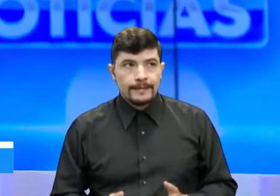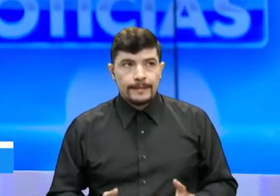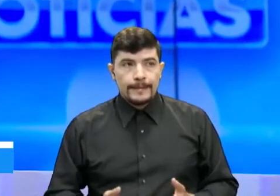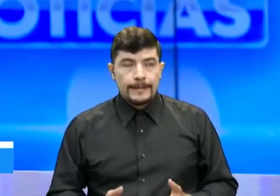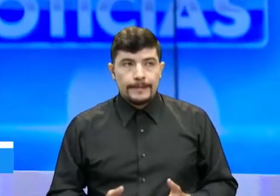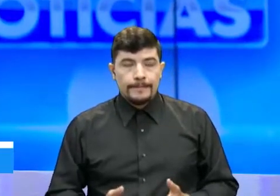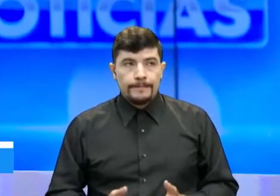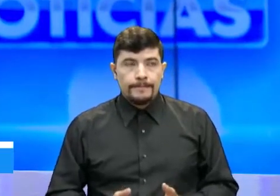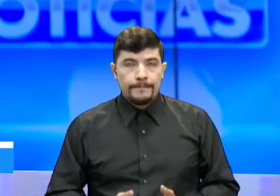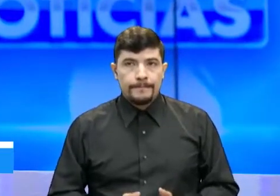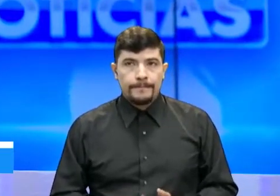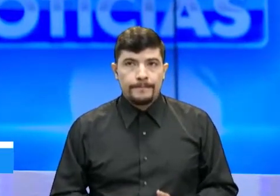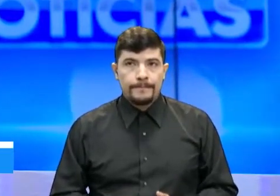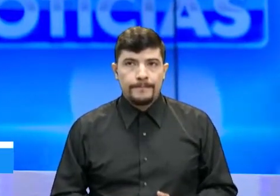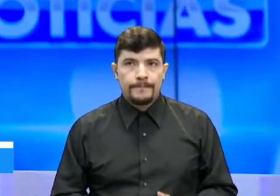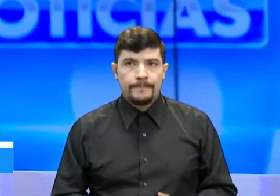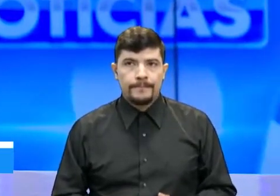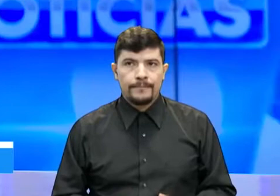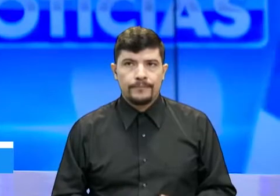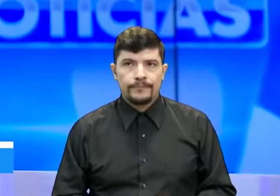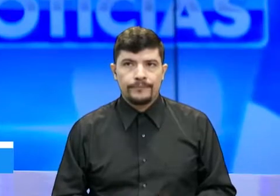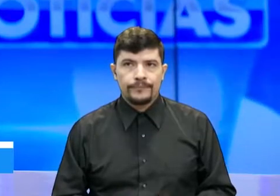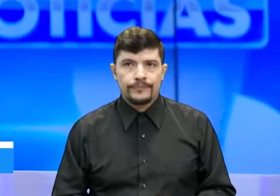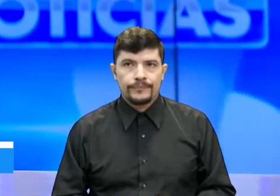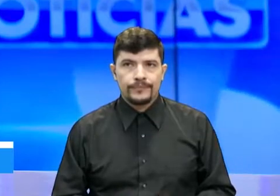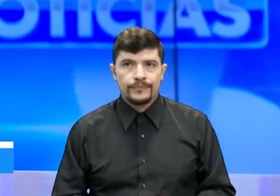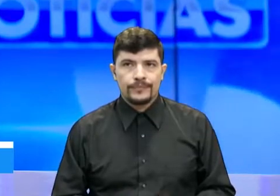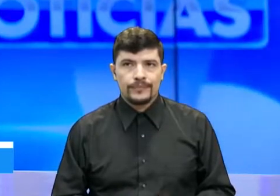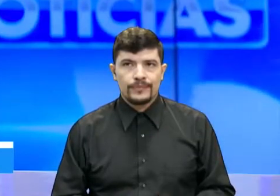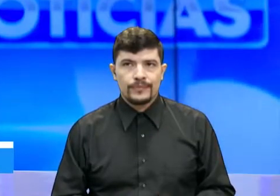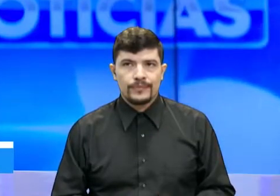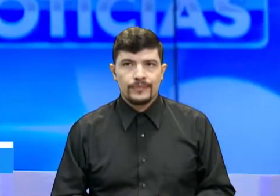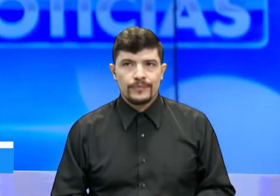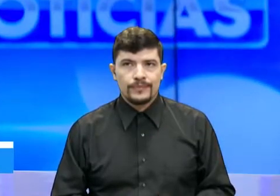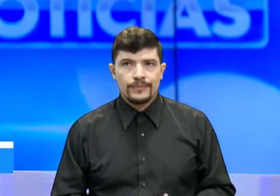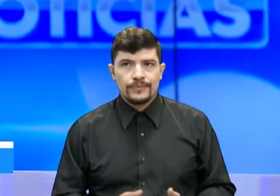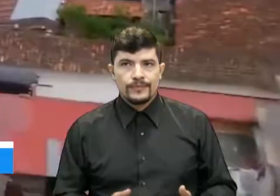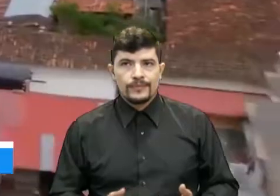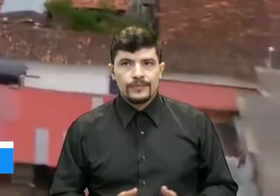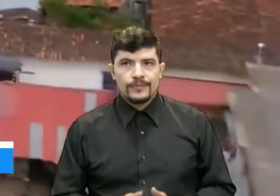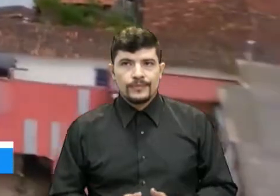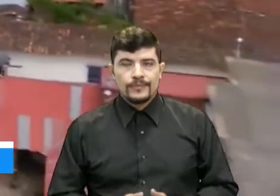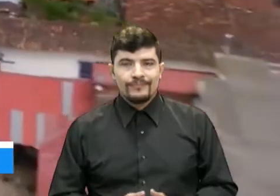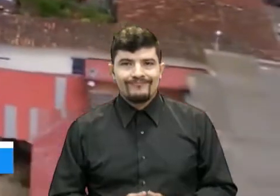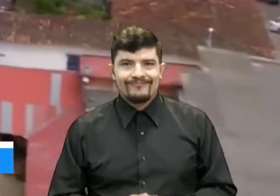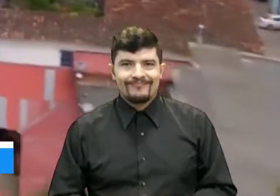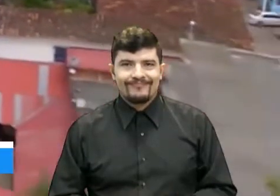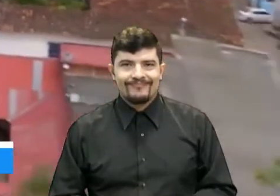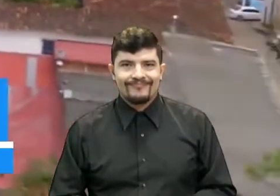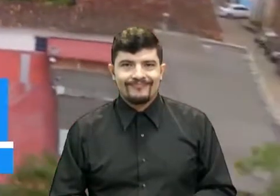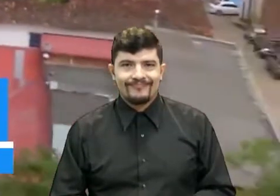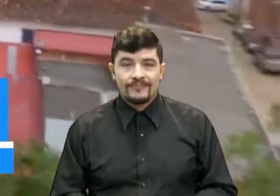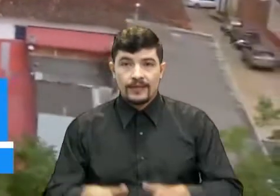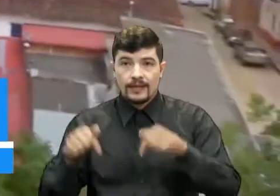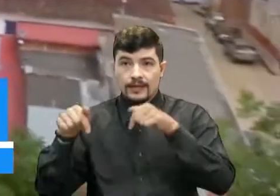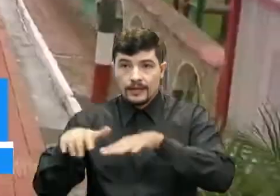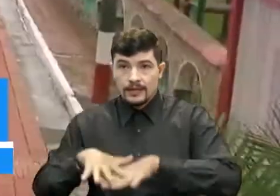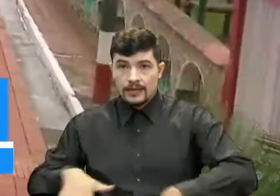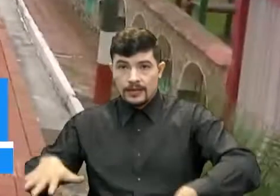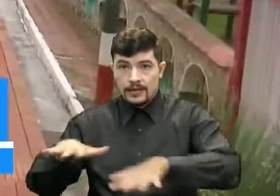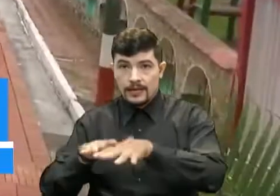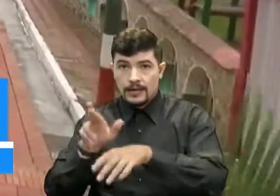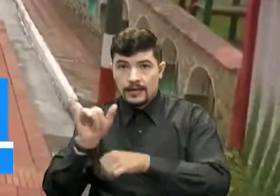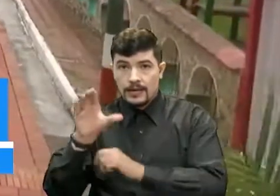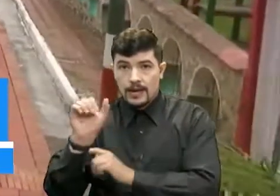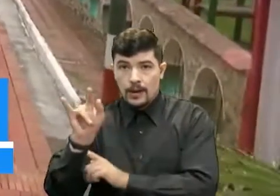los 7 municipios logren conformar un bloque de desarrollo más fuerte. La provincia de Ricaurte, conformada por